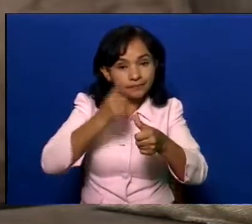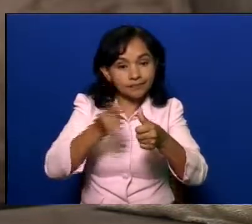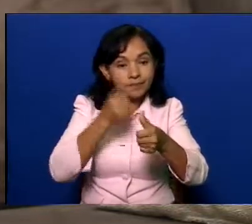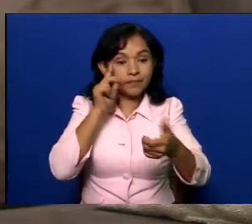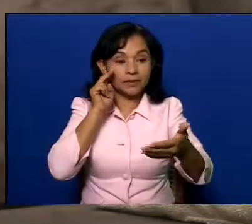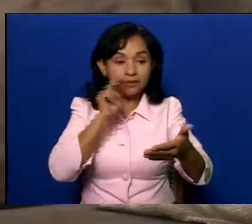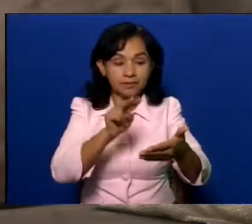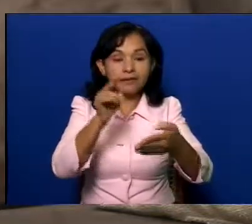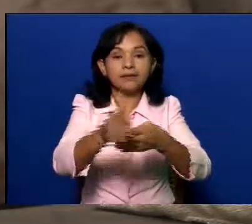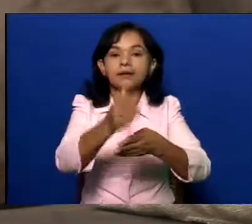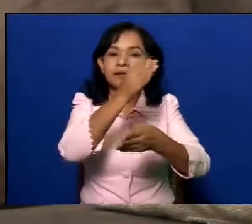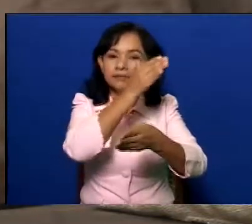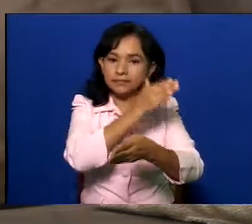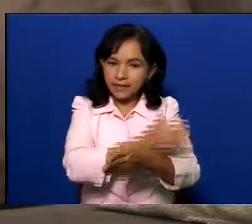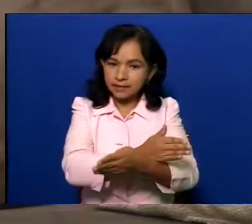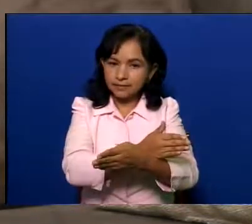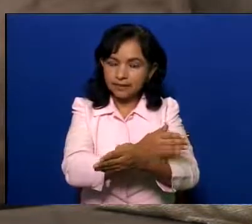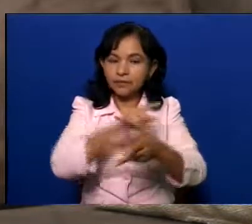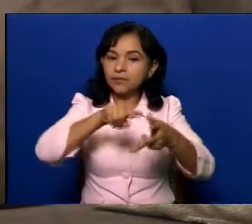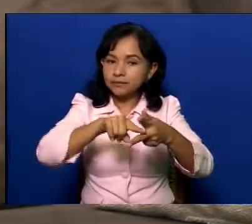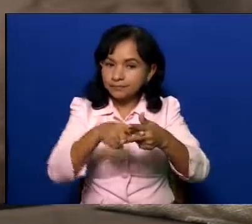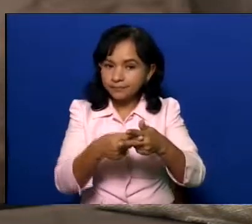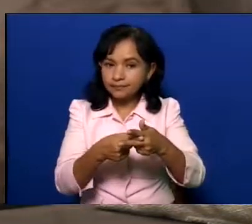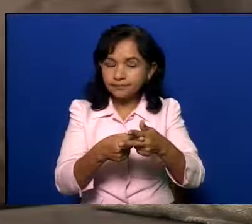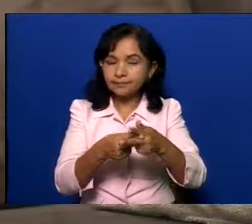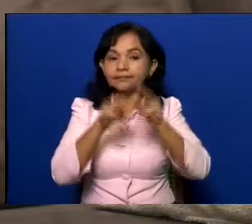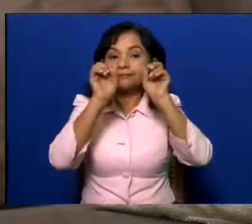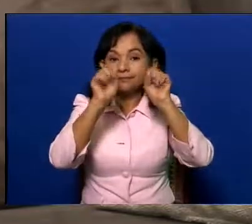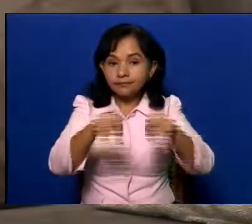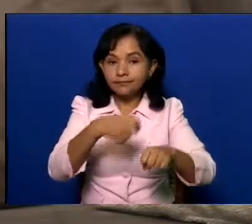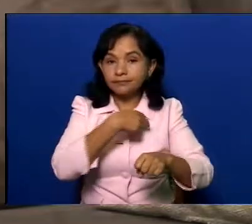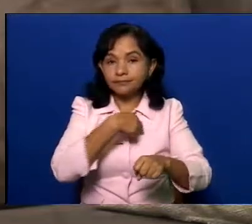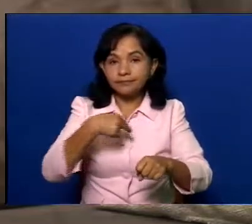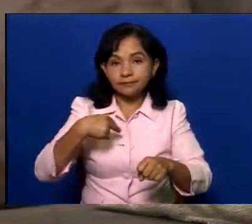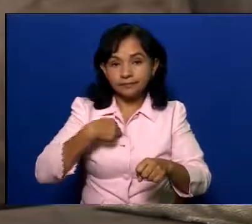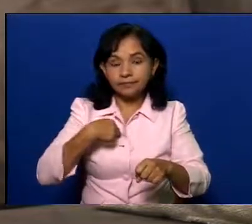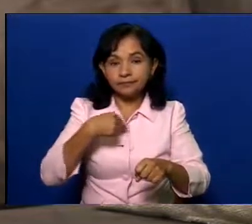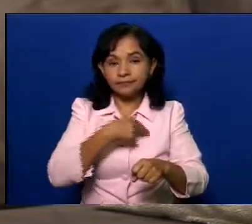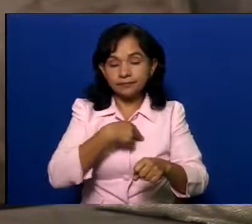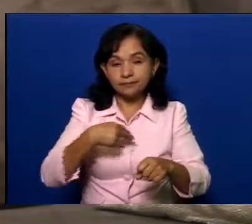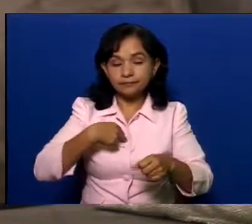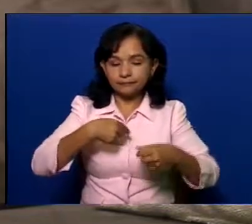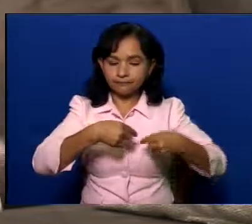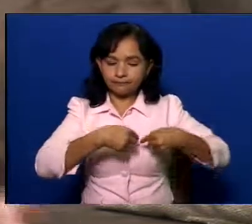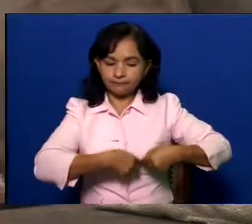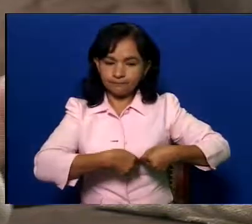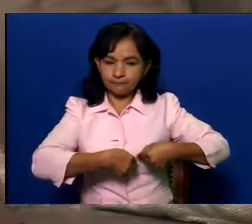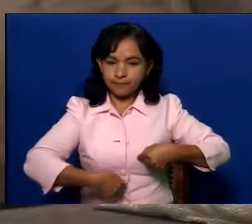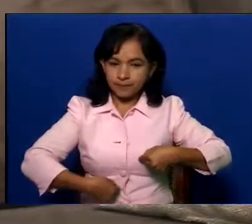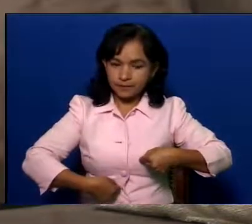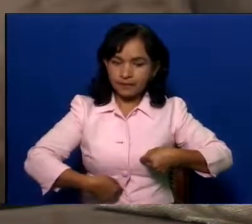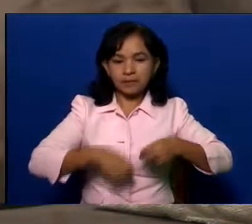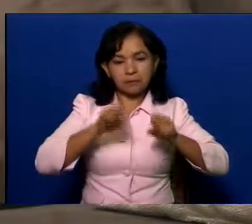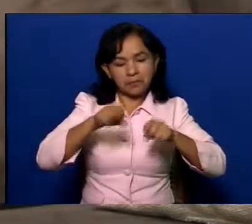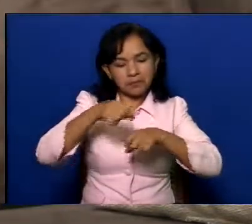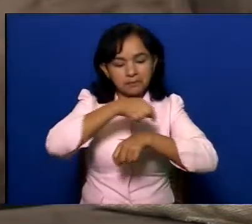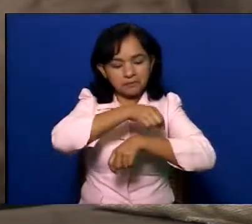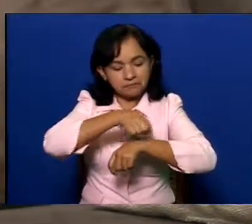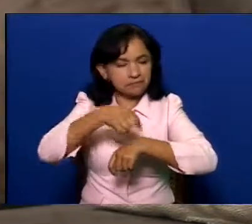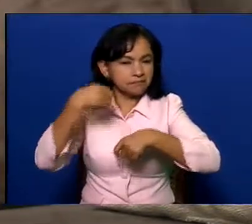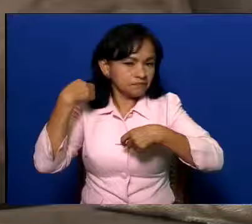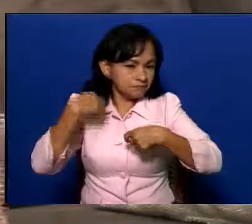detectan tempranamente, entonces se puede hacer una cirugía, quirúrgicamente se puede